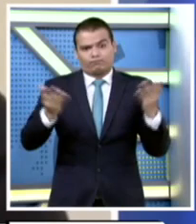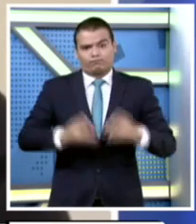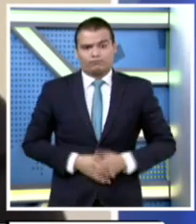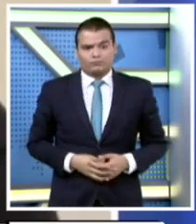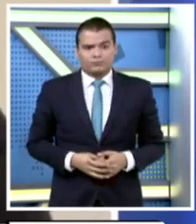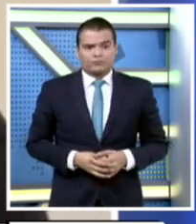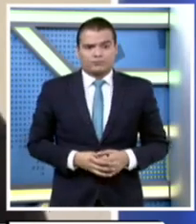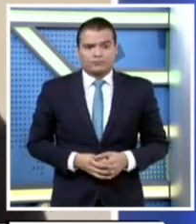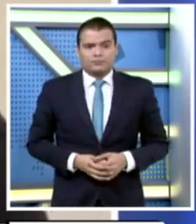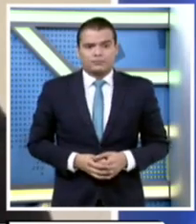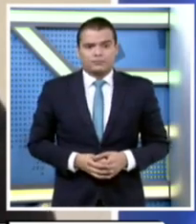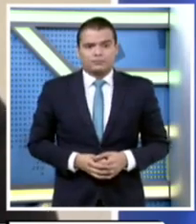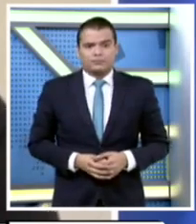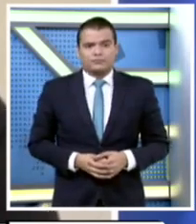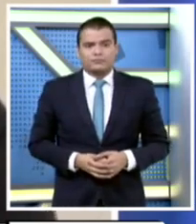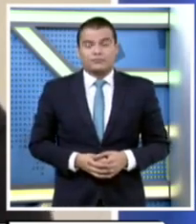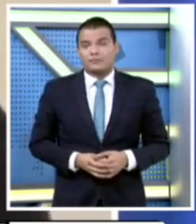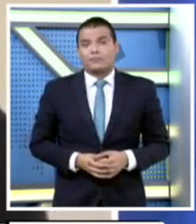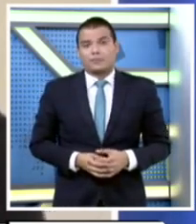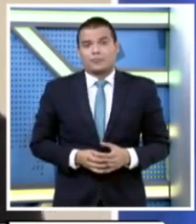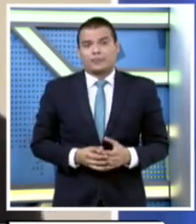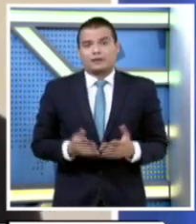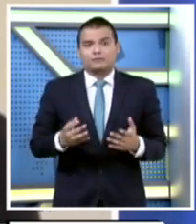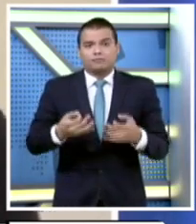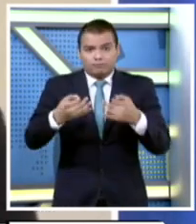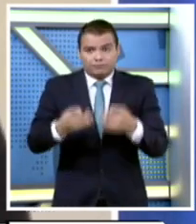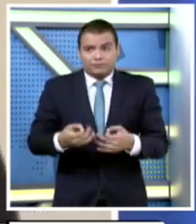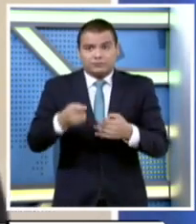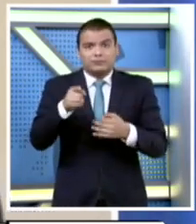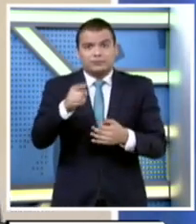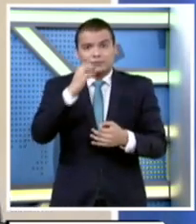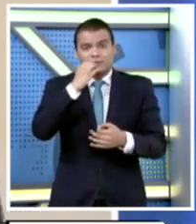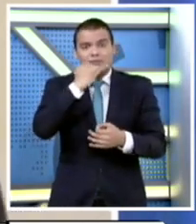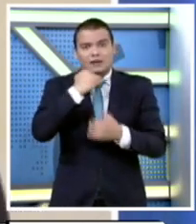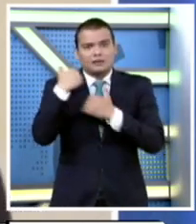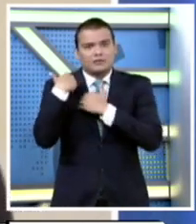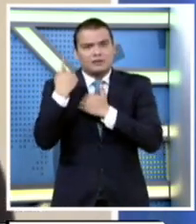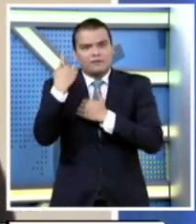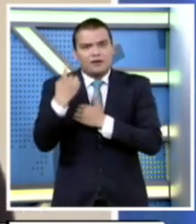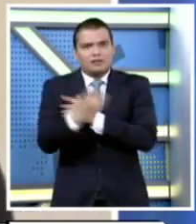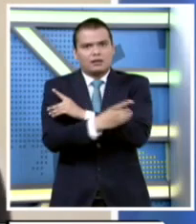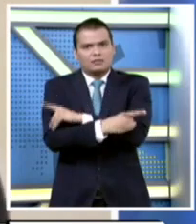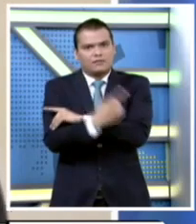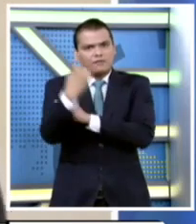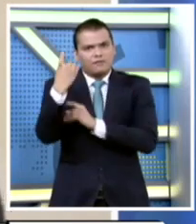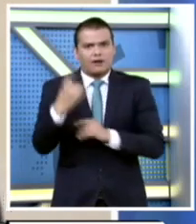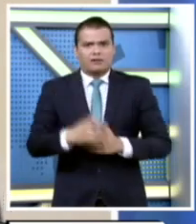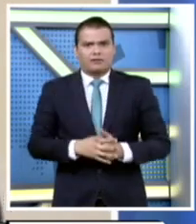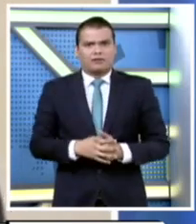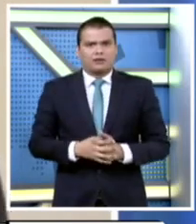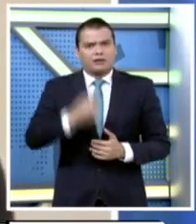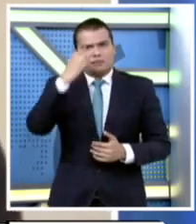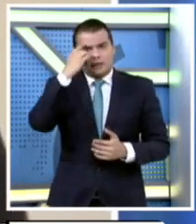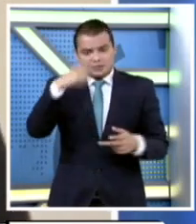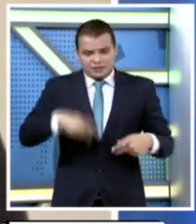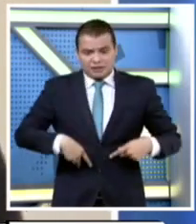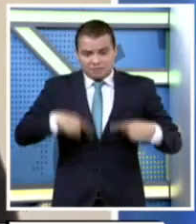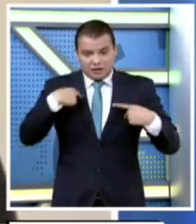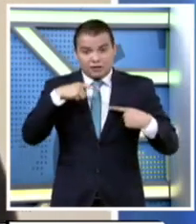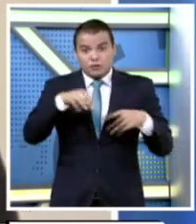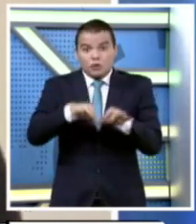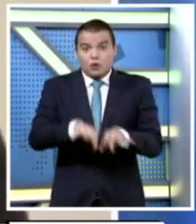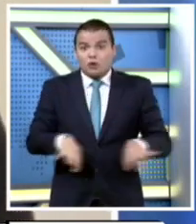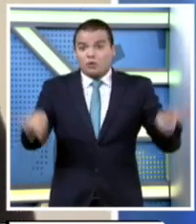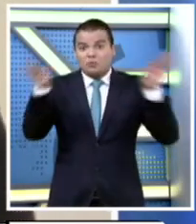a nadie tengo que cuidar. Creo que la irresponsabilidad, la indisciplina, la no importancia de la vida, estar al borde